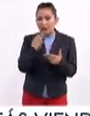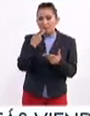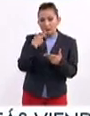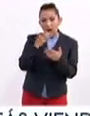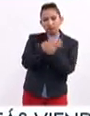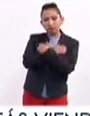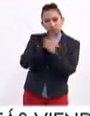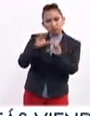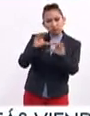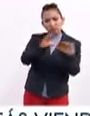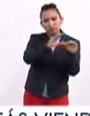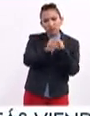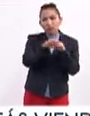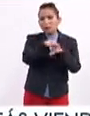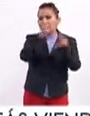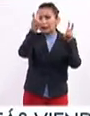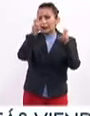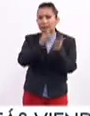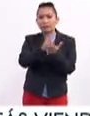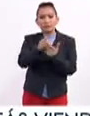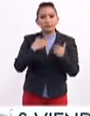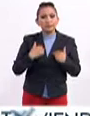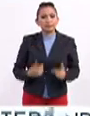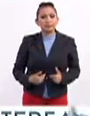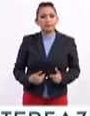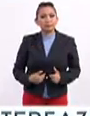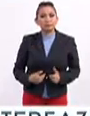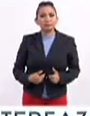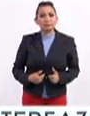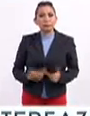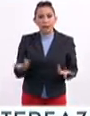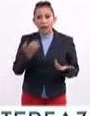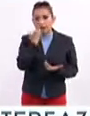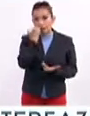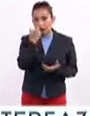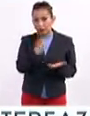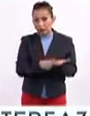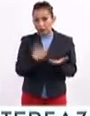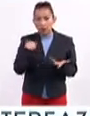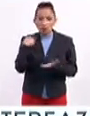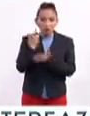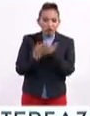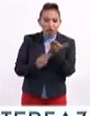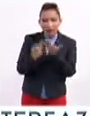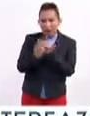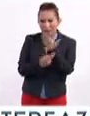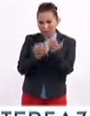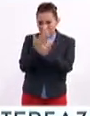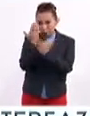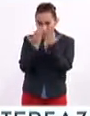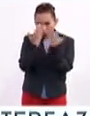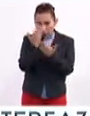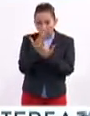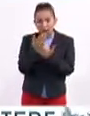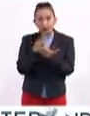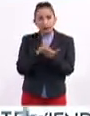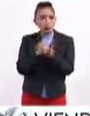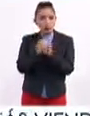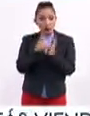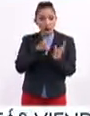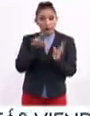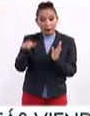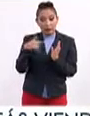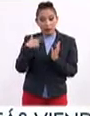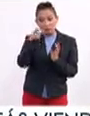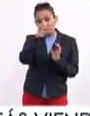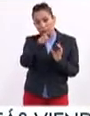se eduque respecto a los derechos humanos en las escuelas, en los planes de estudio y, pues, por ejemplo, existan